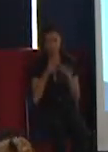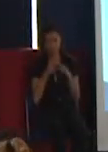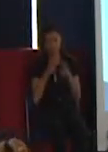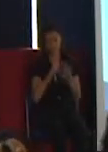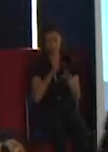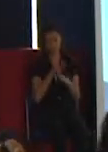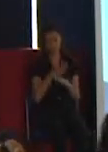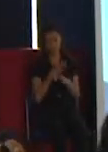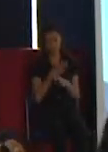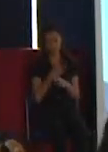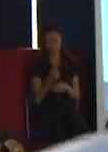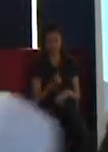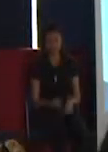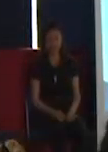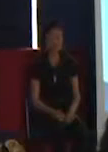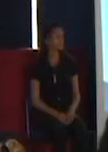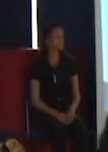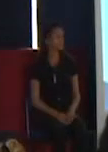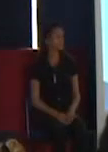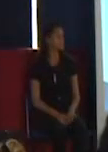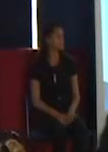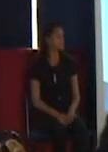su problemática específica.